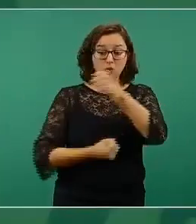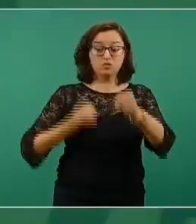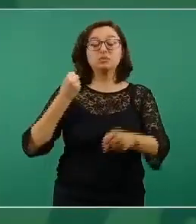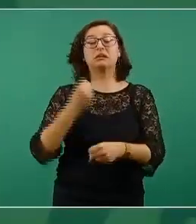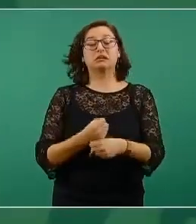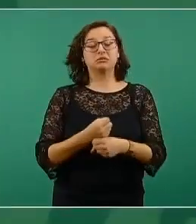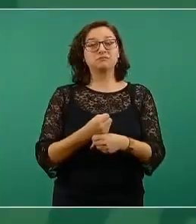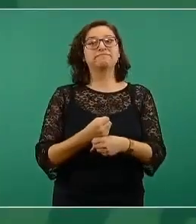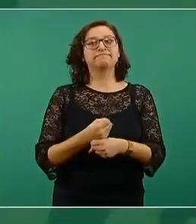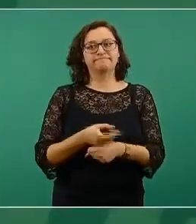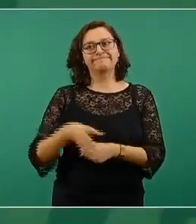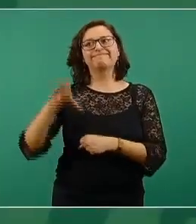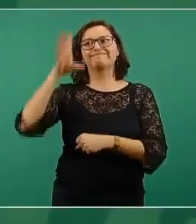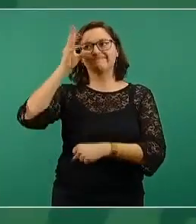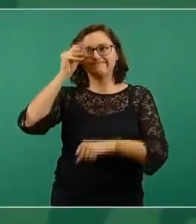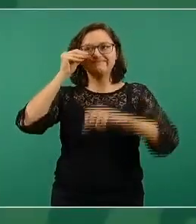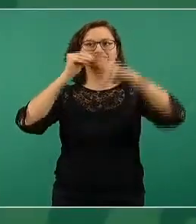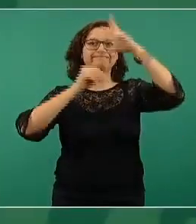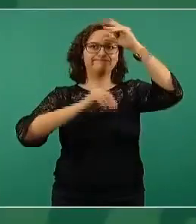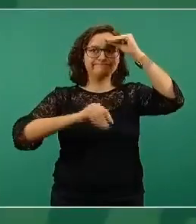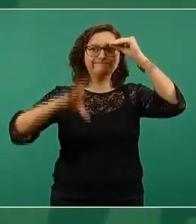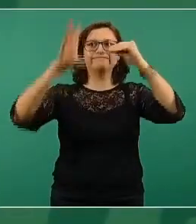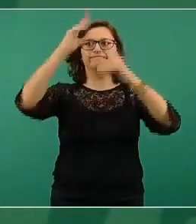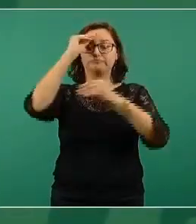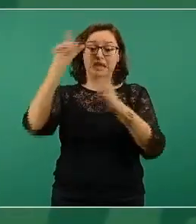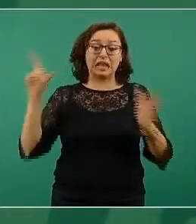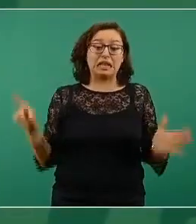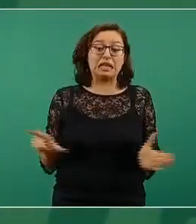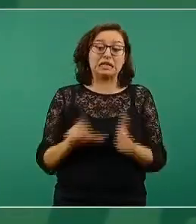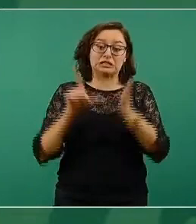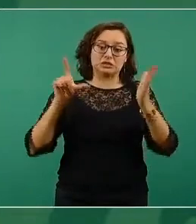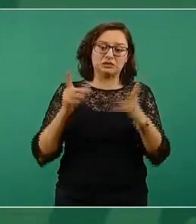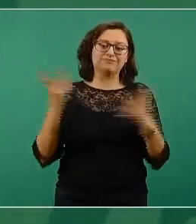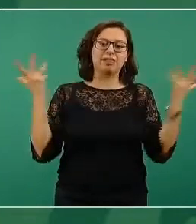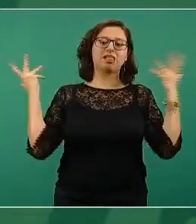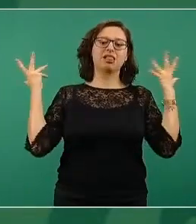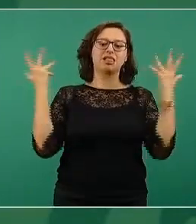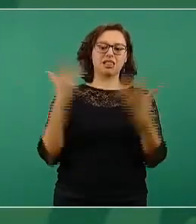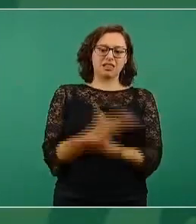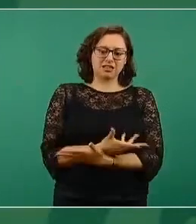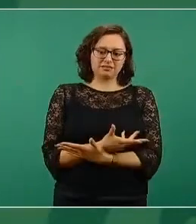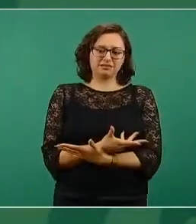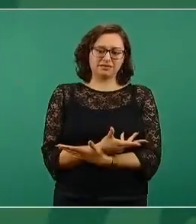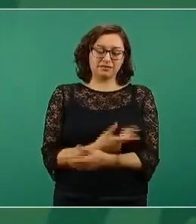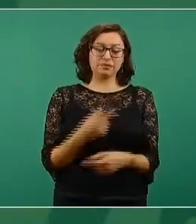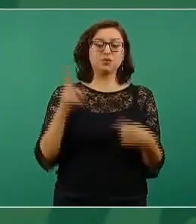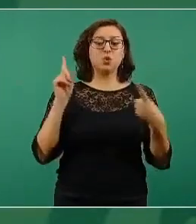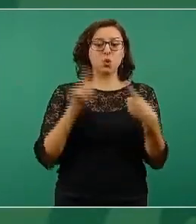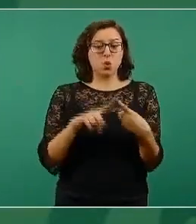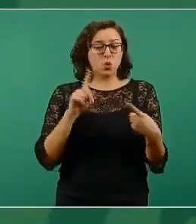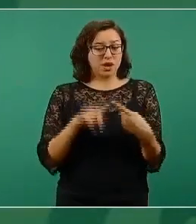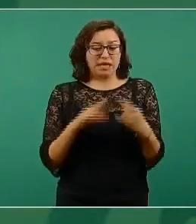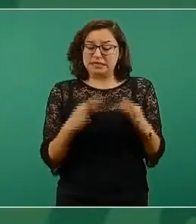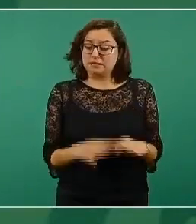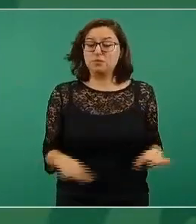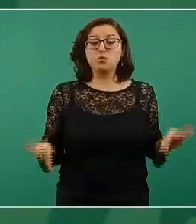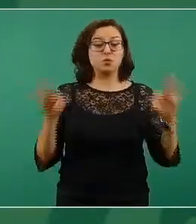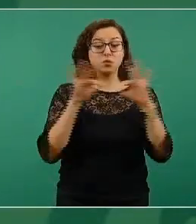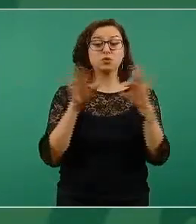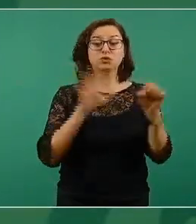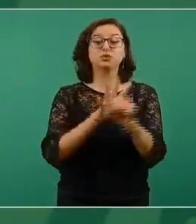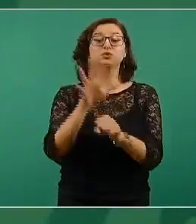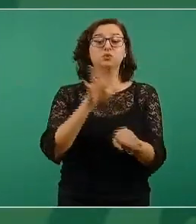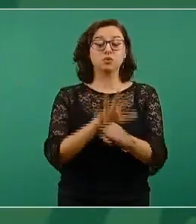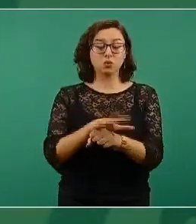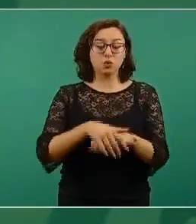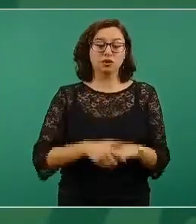lecciones fundamentales. Una importantísima es la necesidad imperiosa, inescapable, de un sistema de